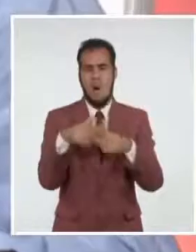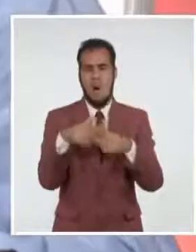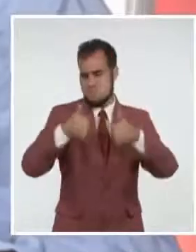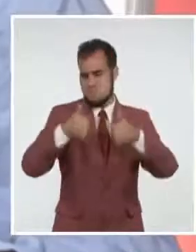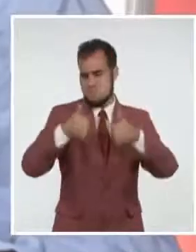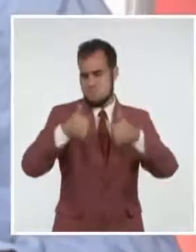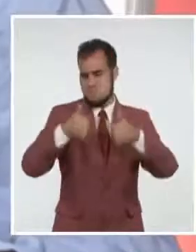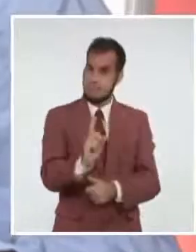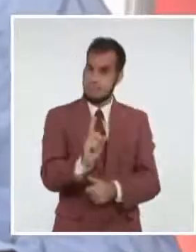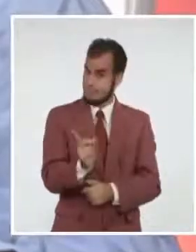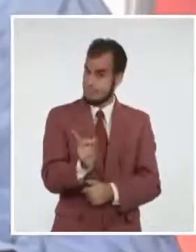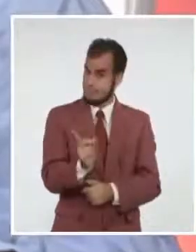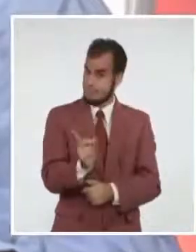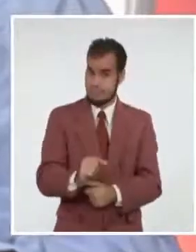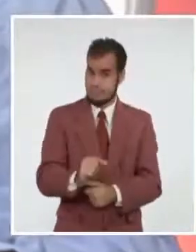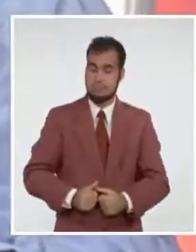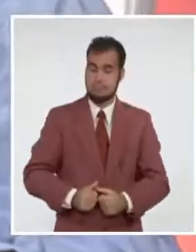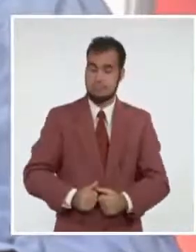entrando directamente.